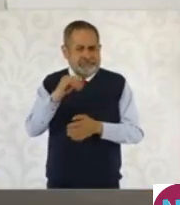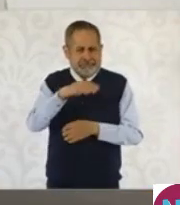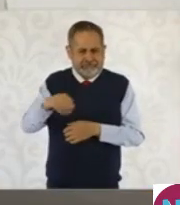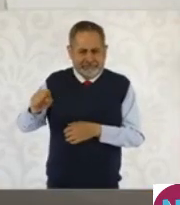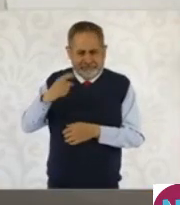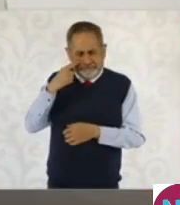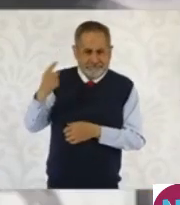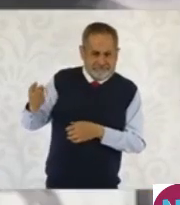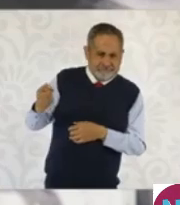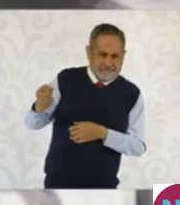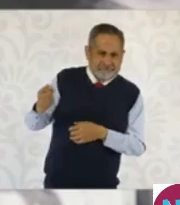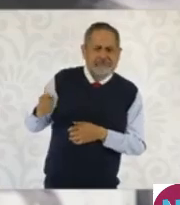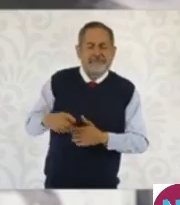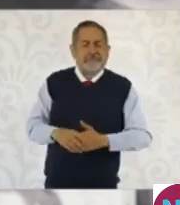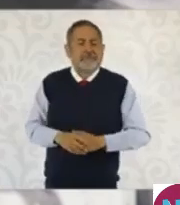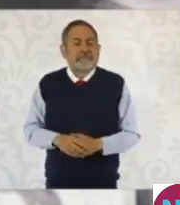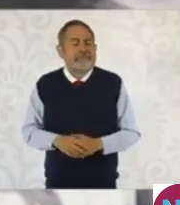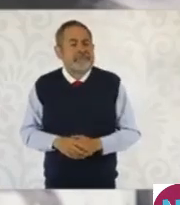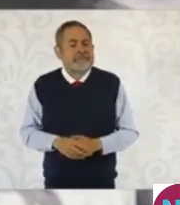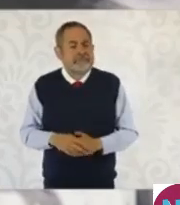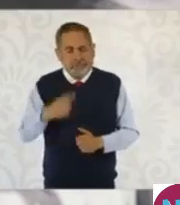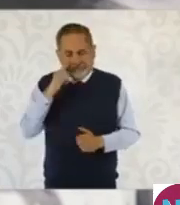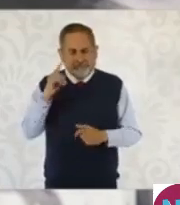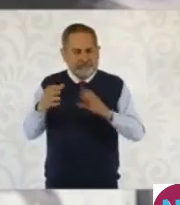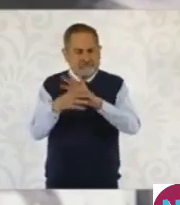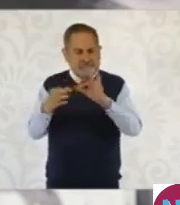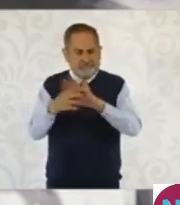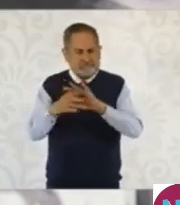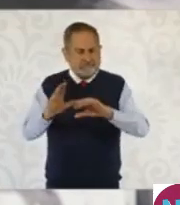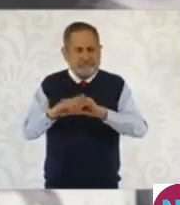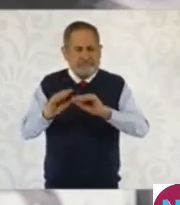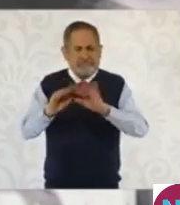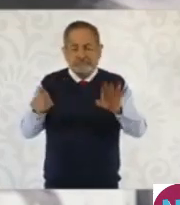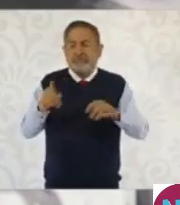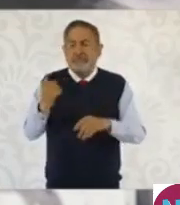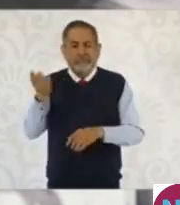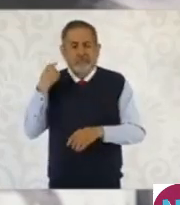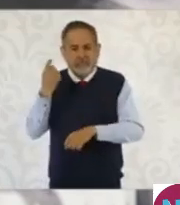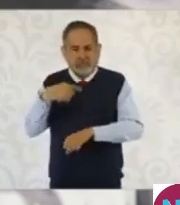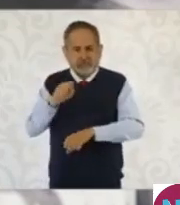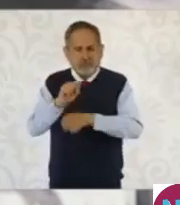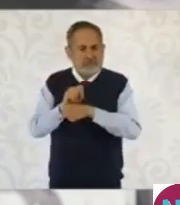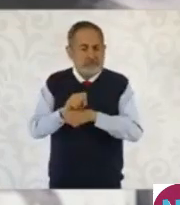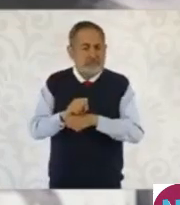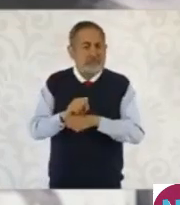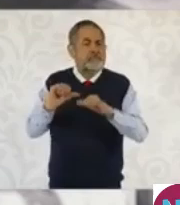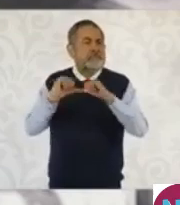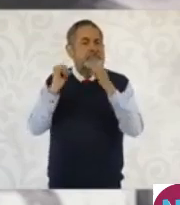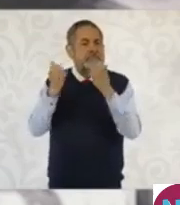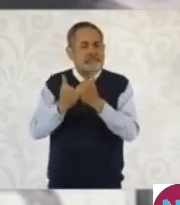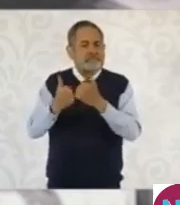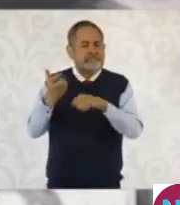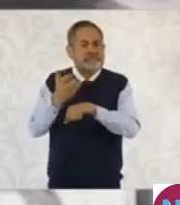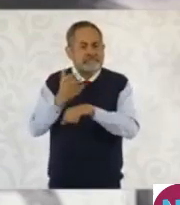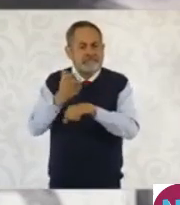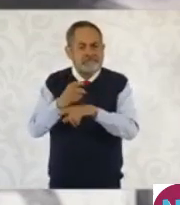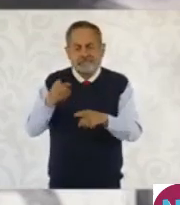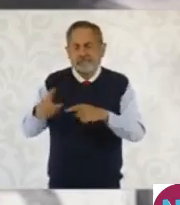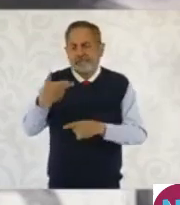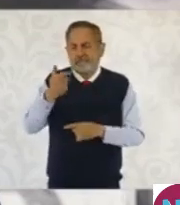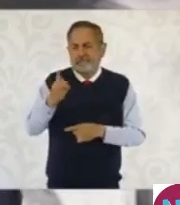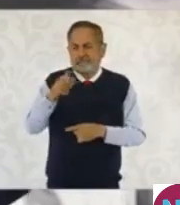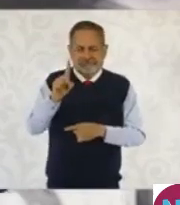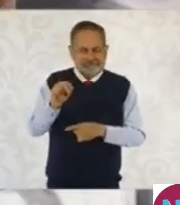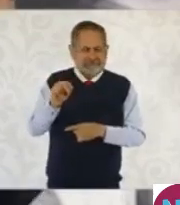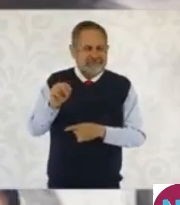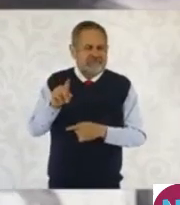país. La que sigue, por favor. Y aquí queremos informar que la semana pasada la Asociación Estadounidense del Corazón, la Hearts